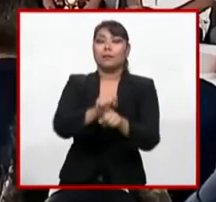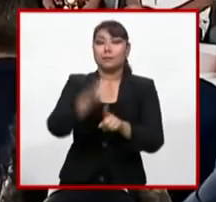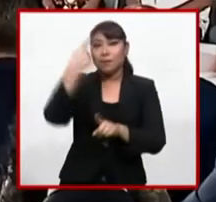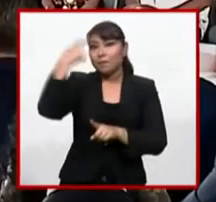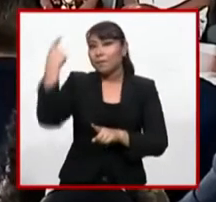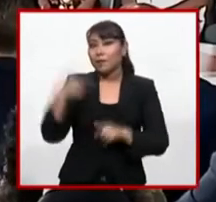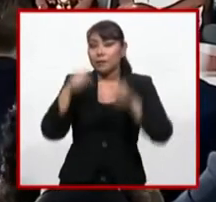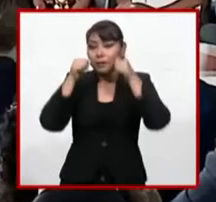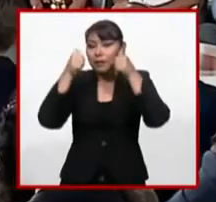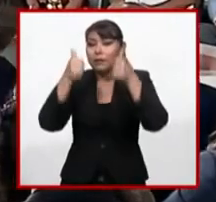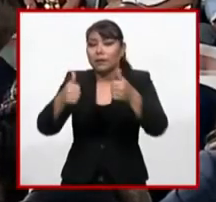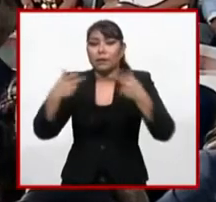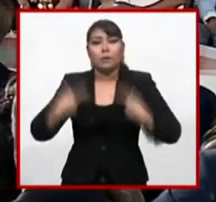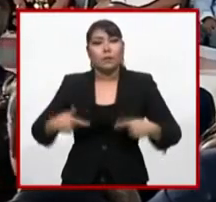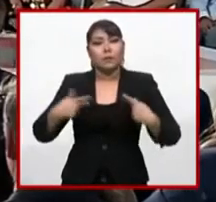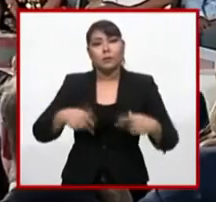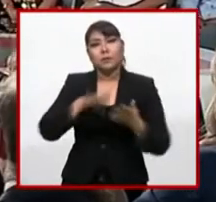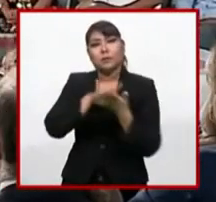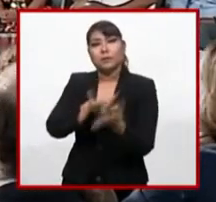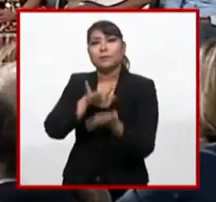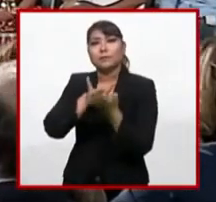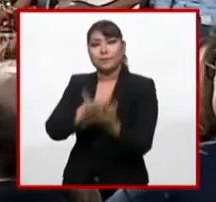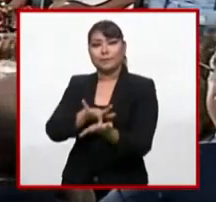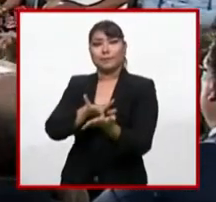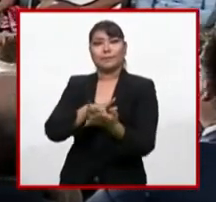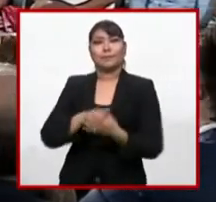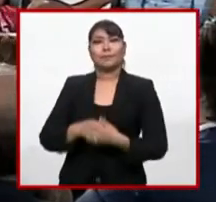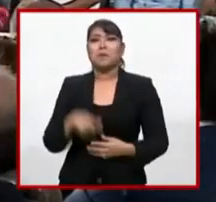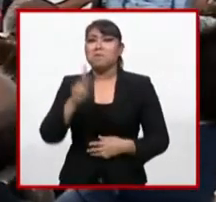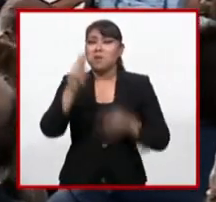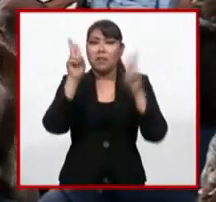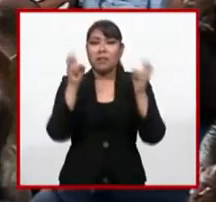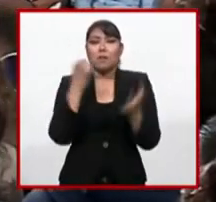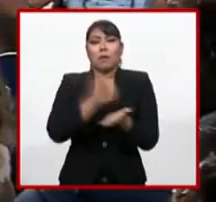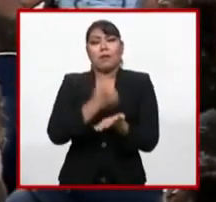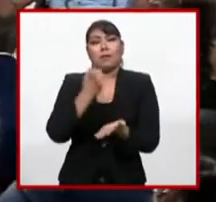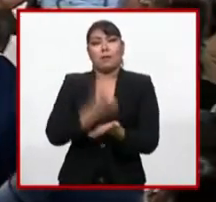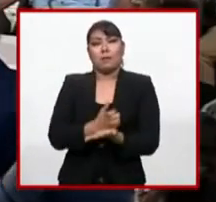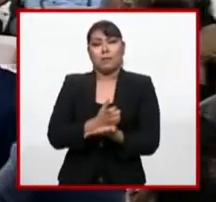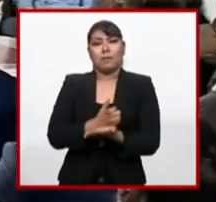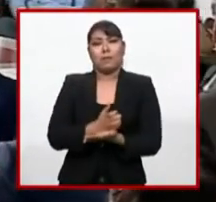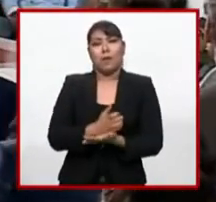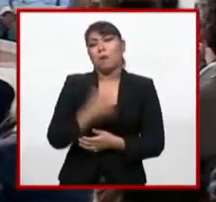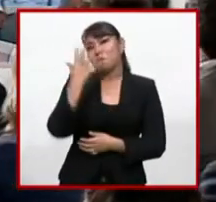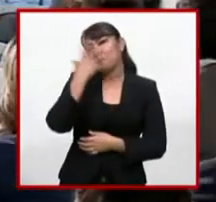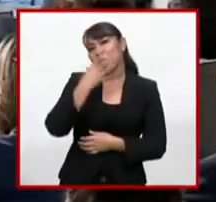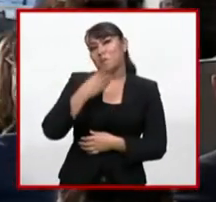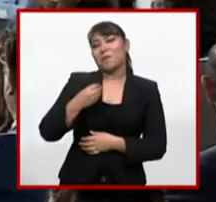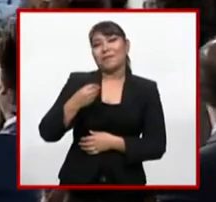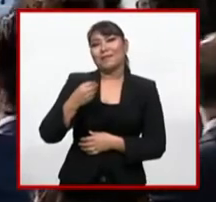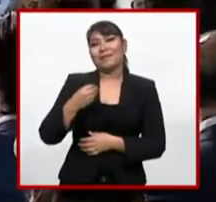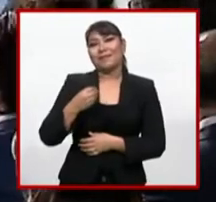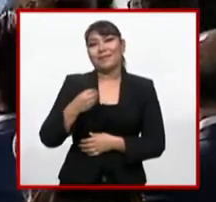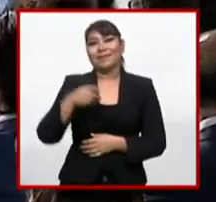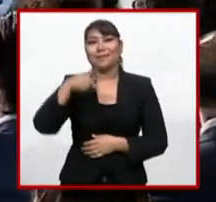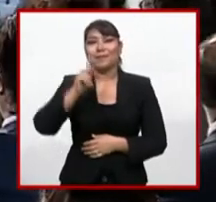en nuestras fortalezas. Pero hablar de economía es bonito, pero sabemos